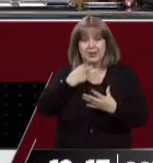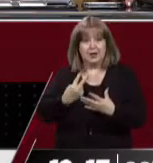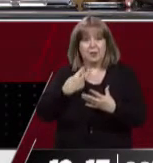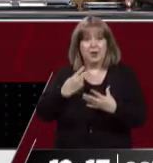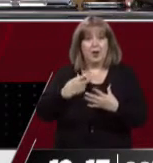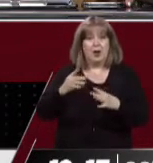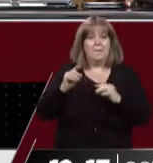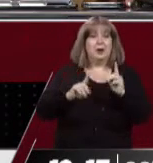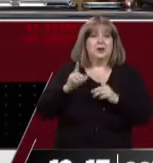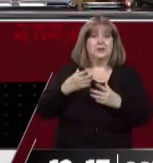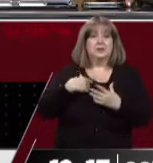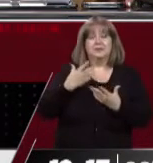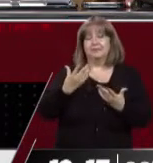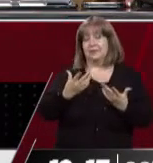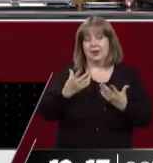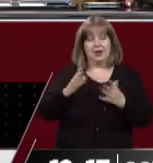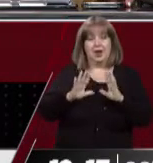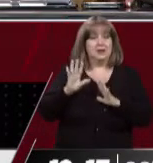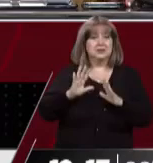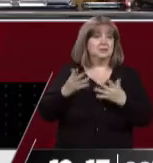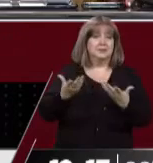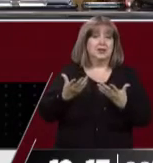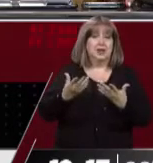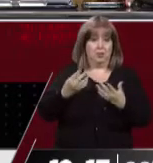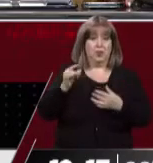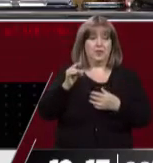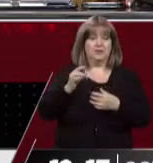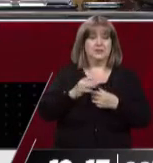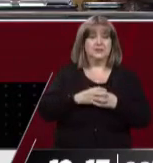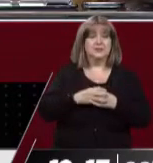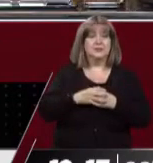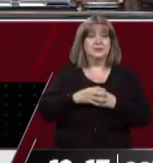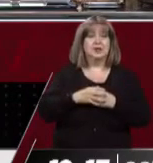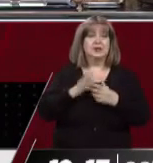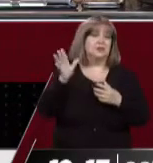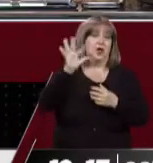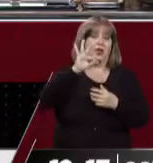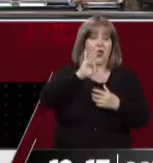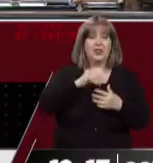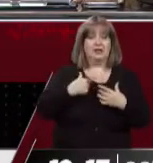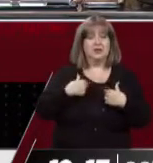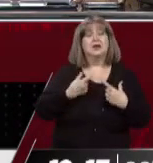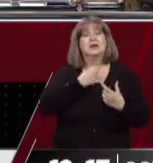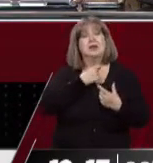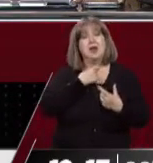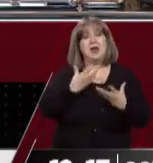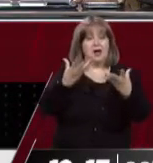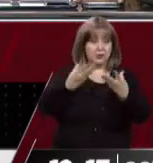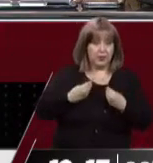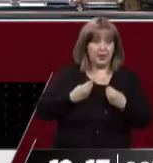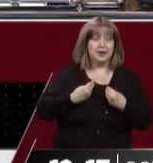abrir y cerrar de ojos, así que sí, es muy complejo. Los que nos quieran ayudar en este